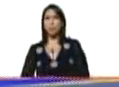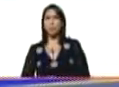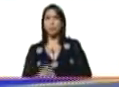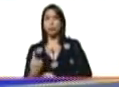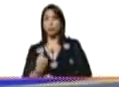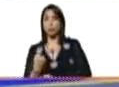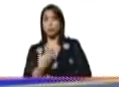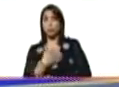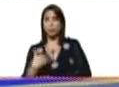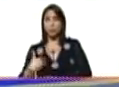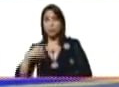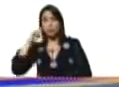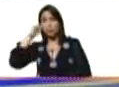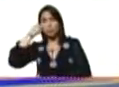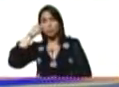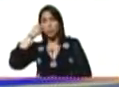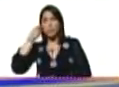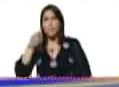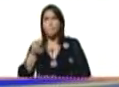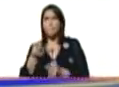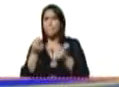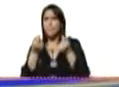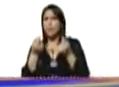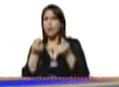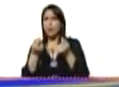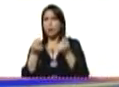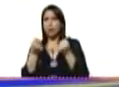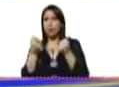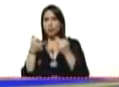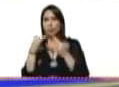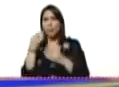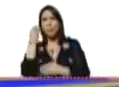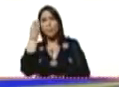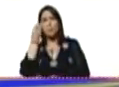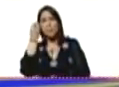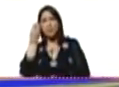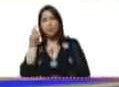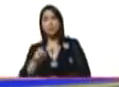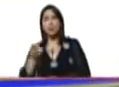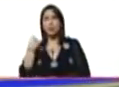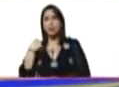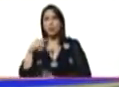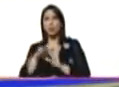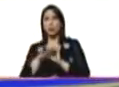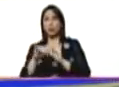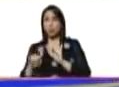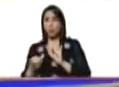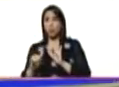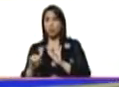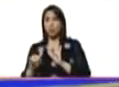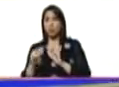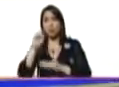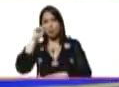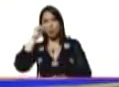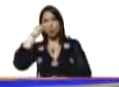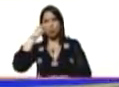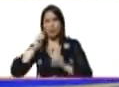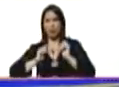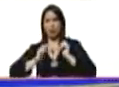Solamente quisiera recordar una pequeña cifra. Creo que ayer en la constituyente la recordaban, Aristóbulo.